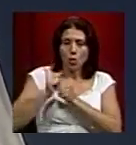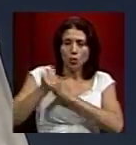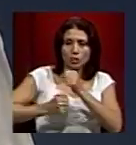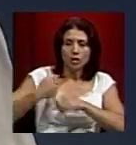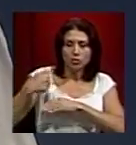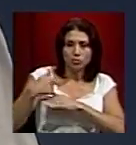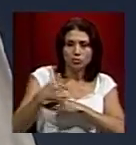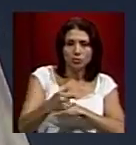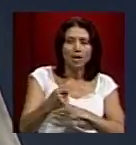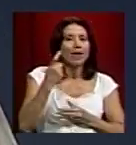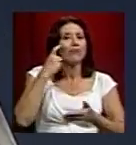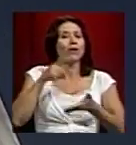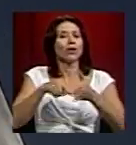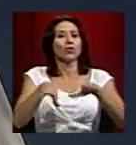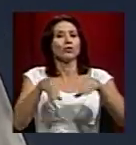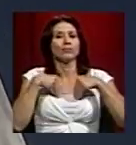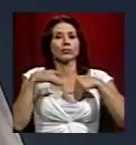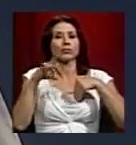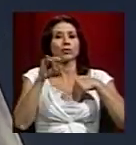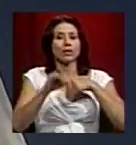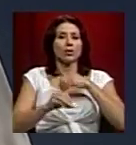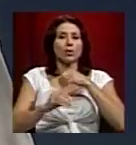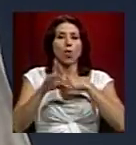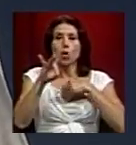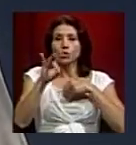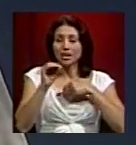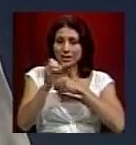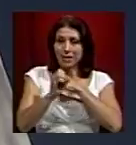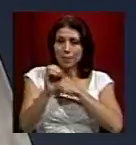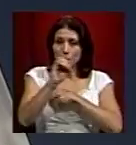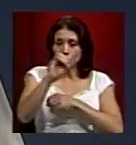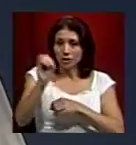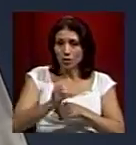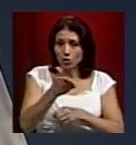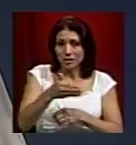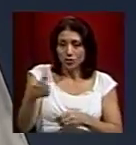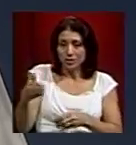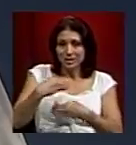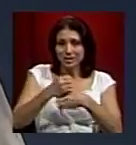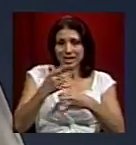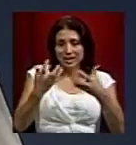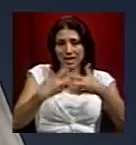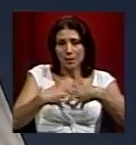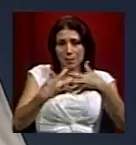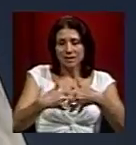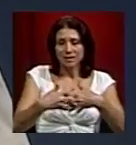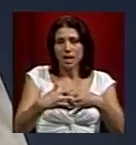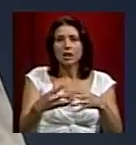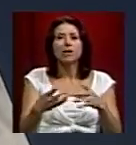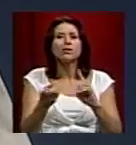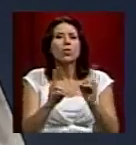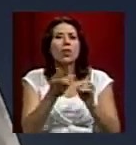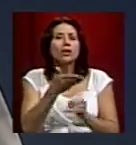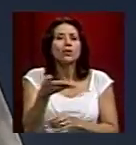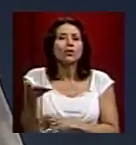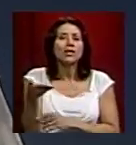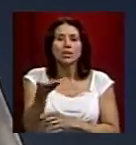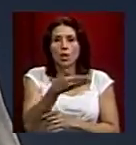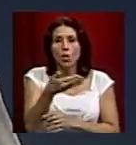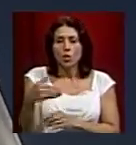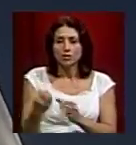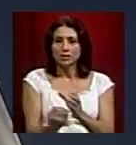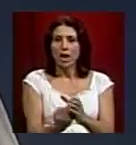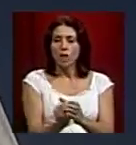un 80% de las cosas que finalmente se terminan haciendo en la empresa son precisamente cosas que han surgido de la misma